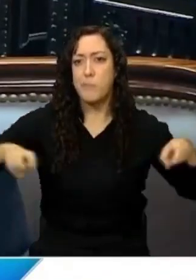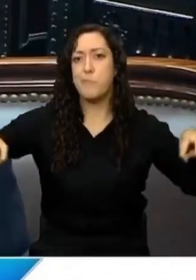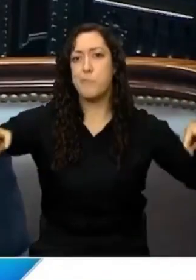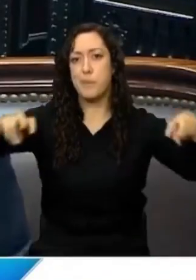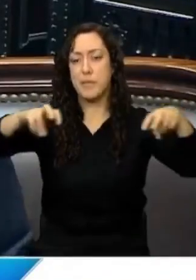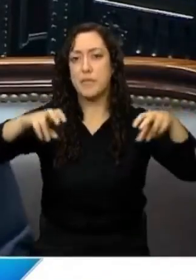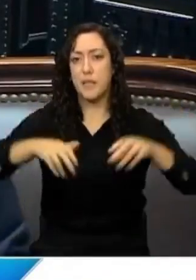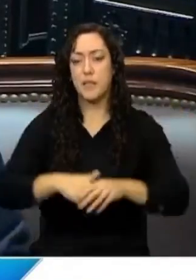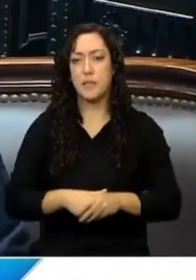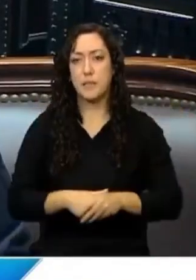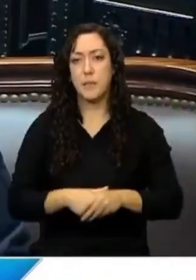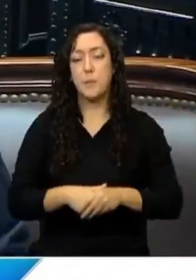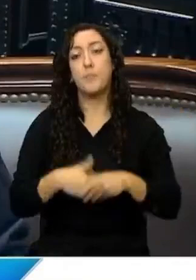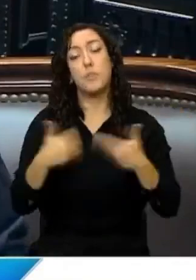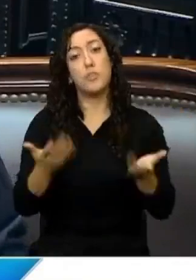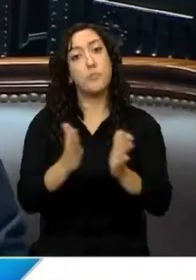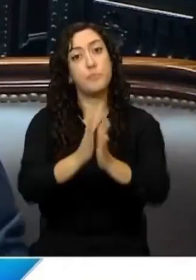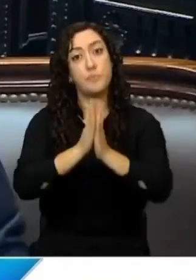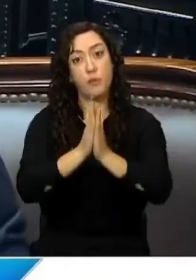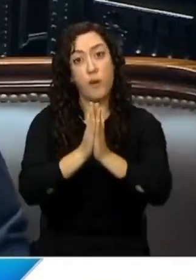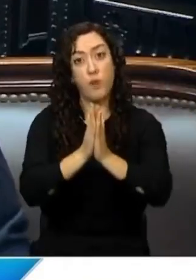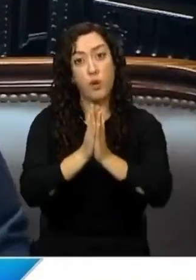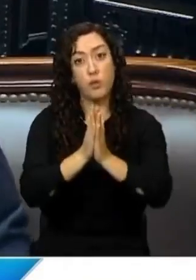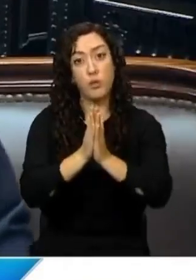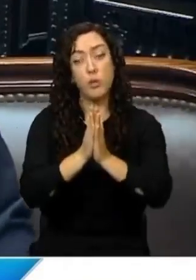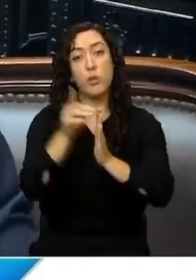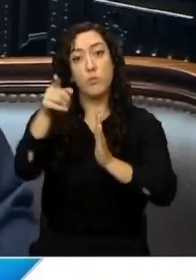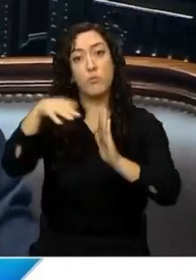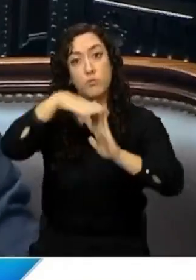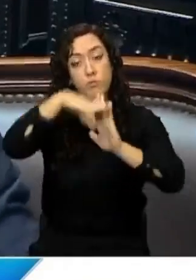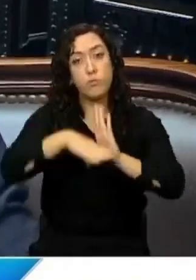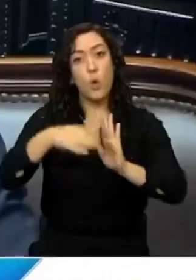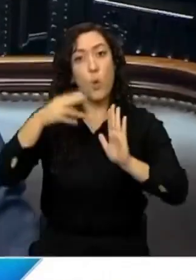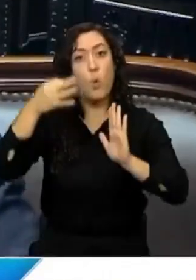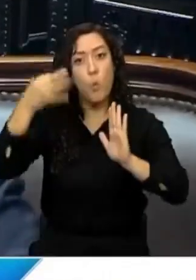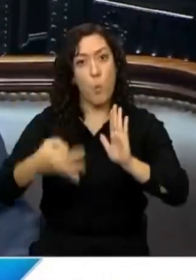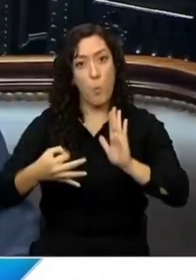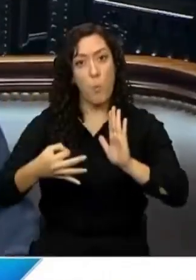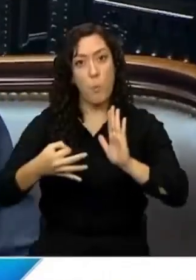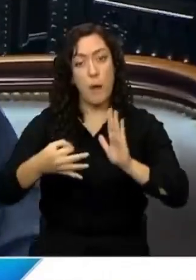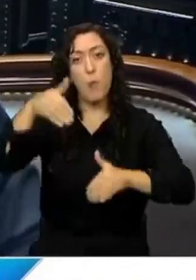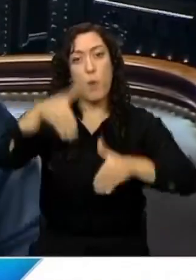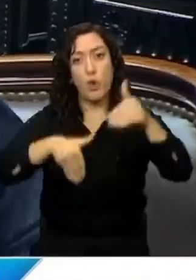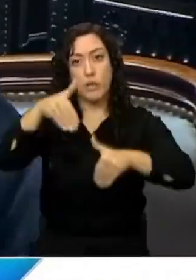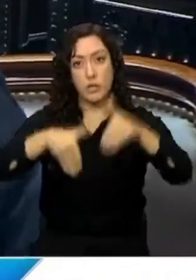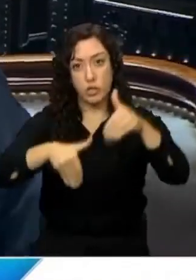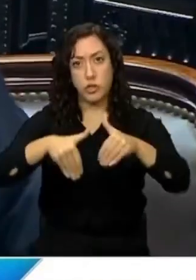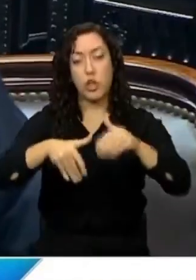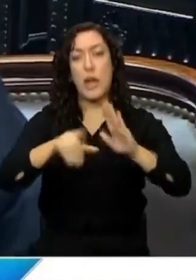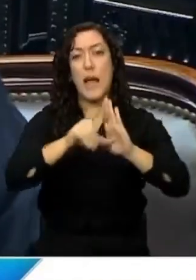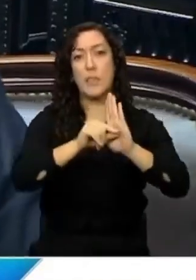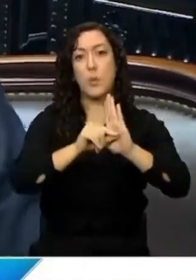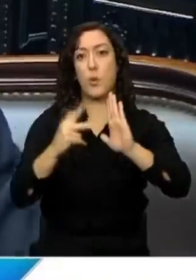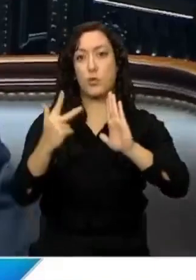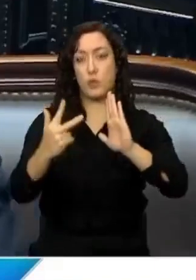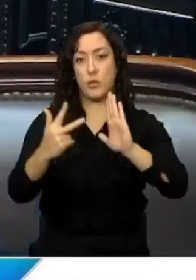recinto, presidente, así que le pido que cumpla y que ponga para votación nominal el artículo